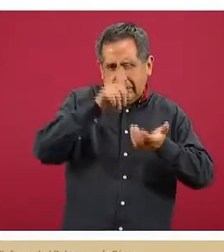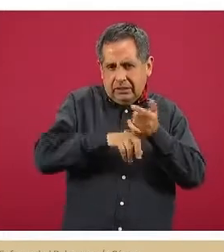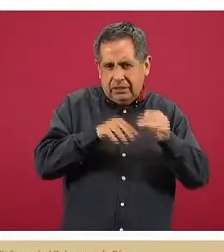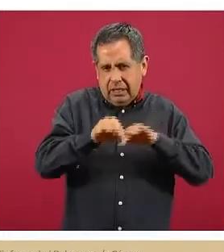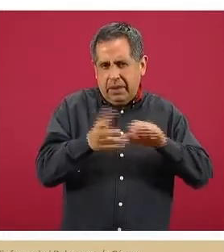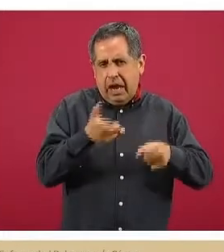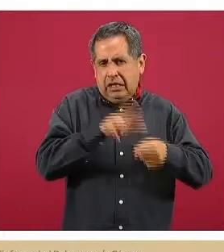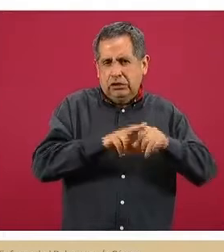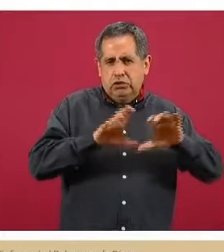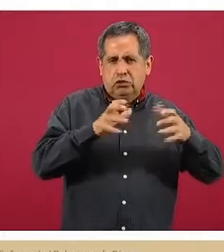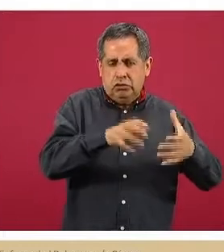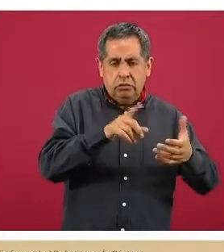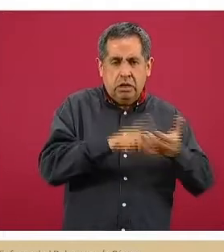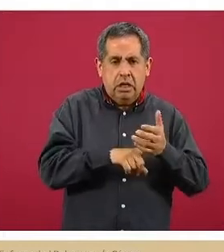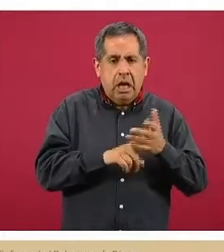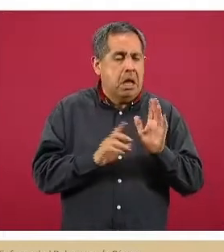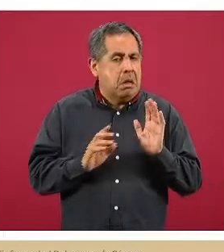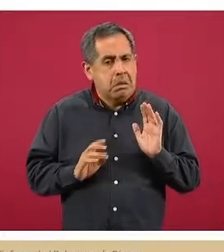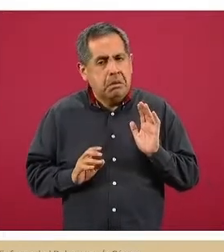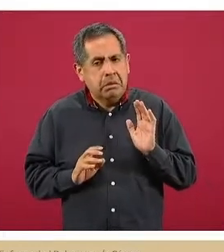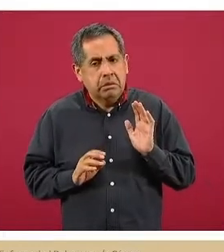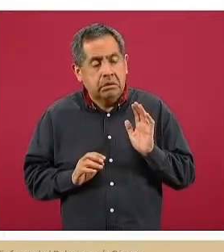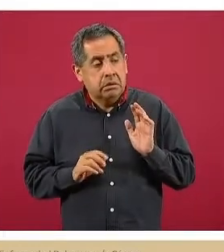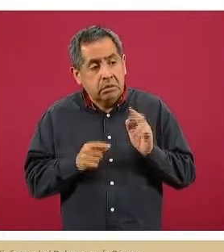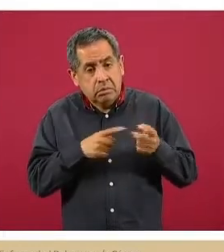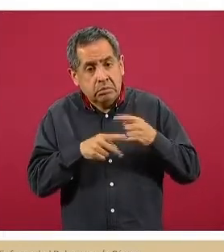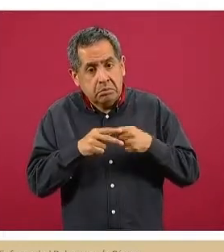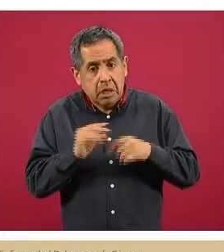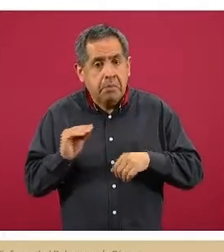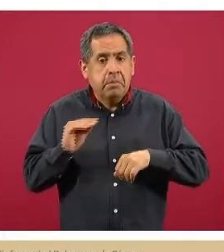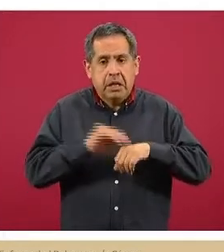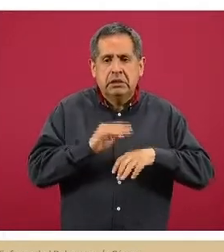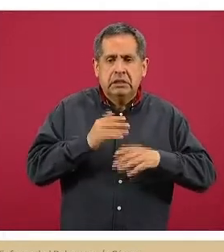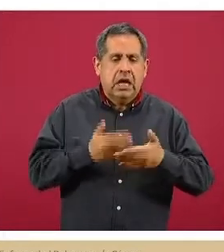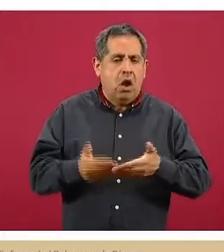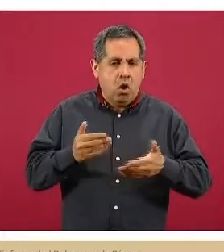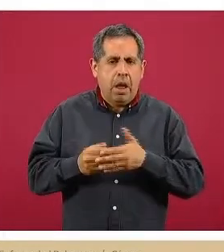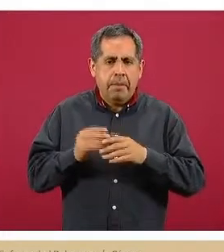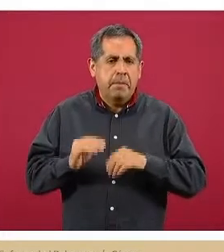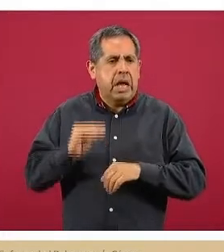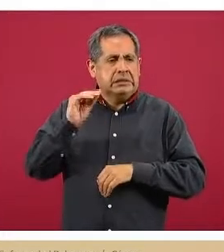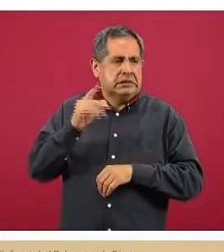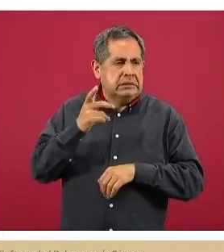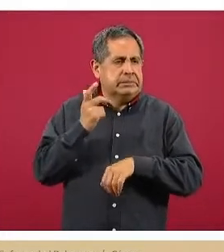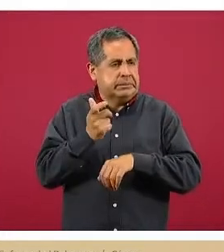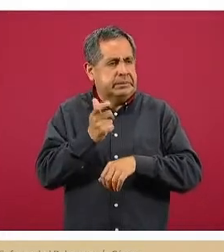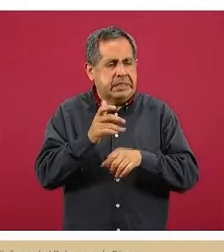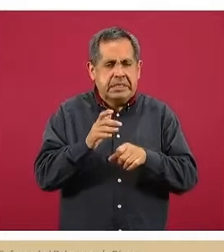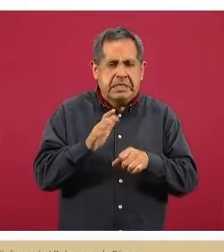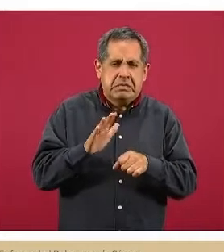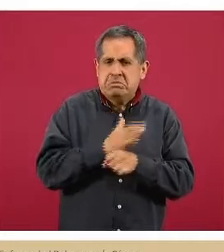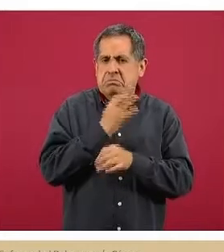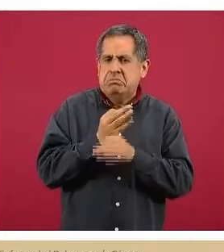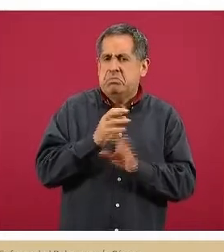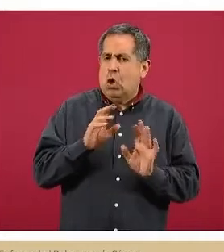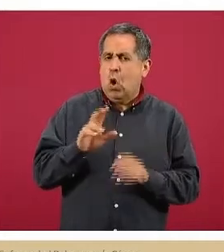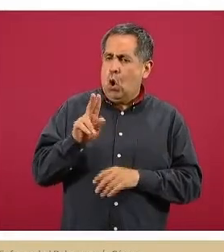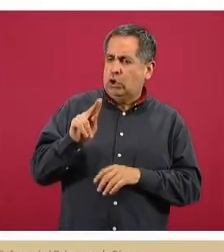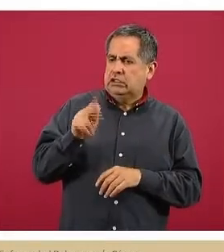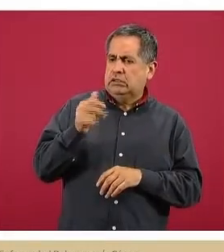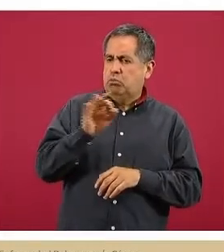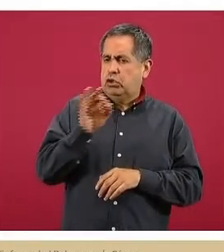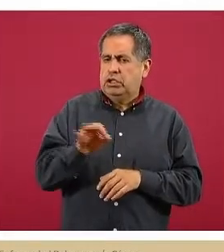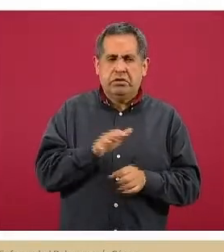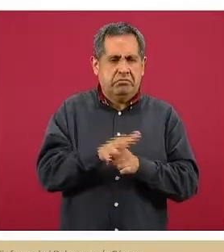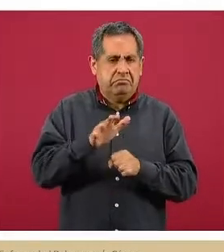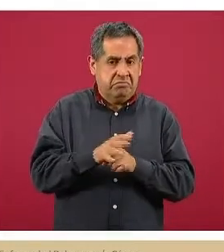había tenido un incremento importante en este avance. El día de hoy vuelve nuevamente a incrementarse, ya es de un